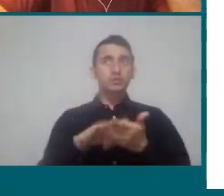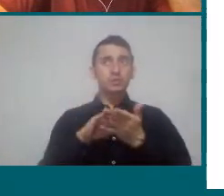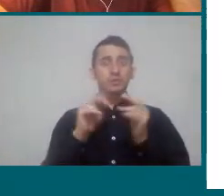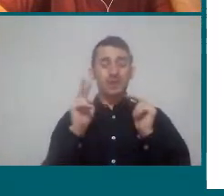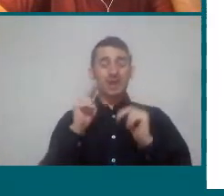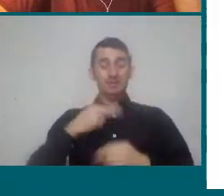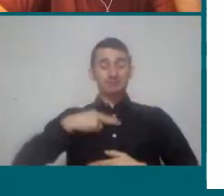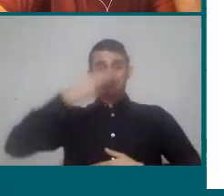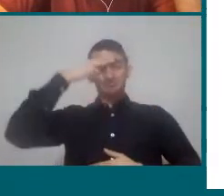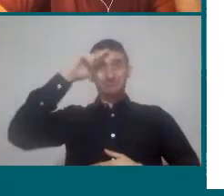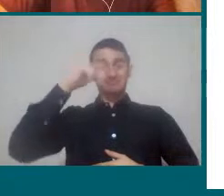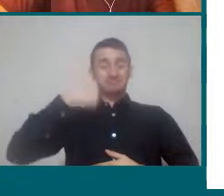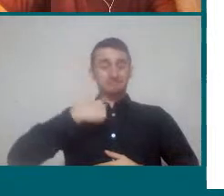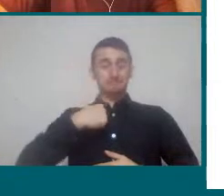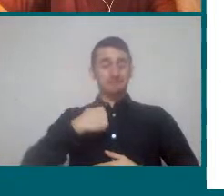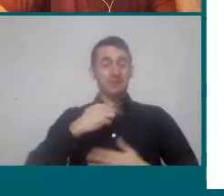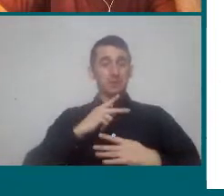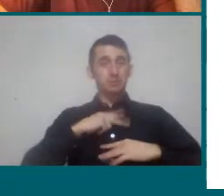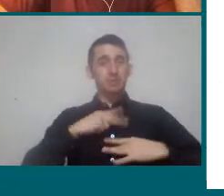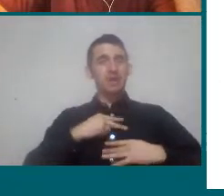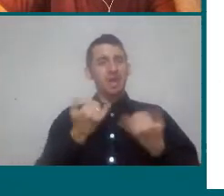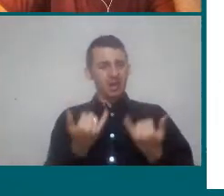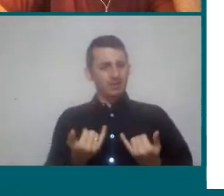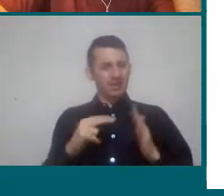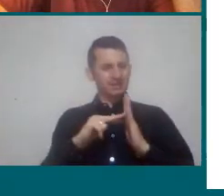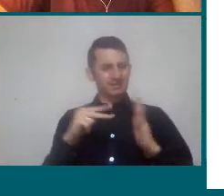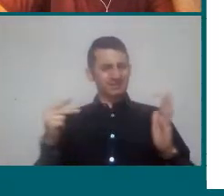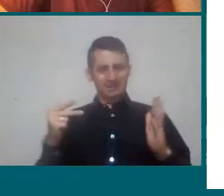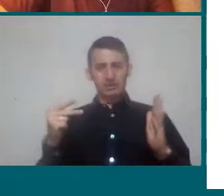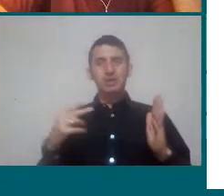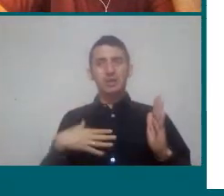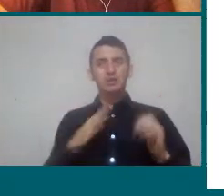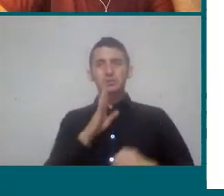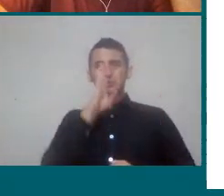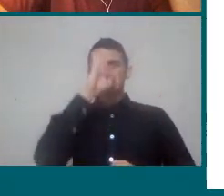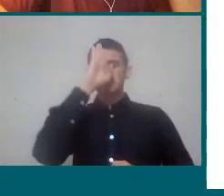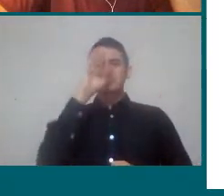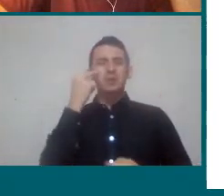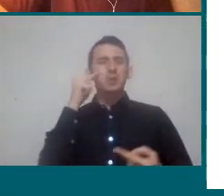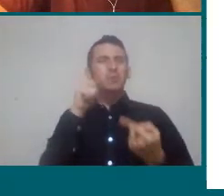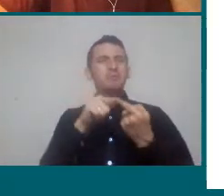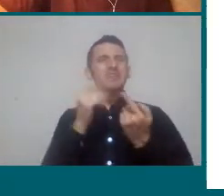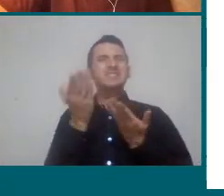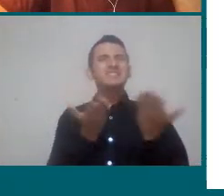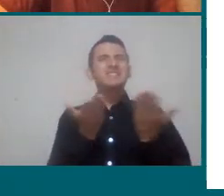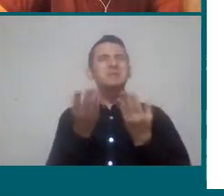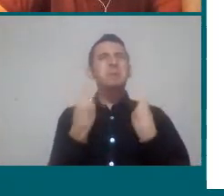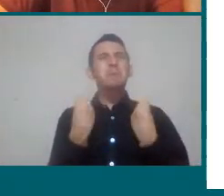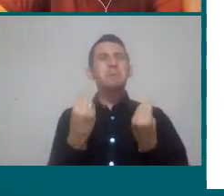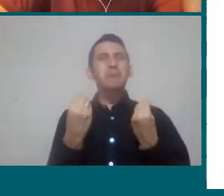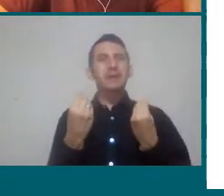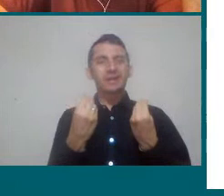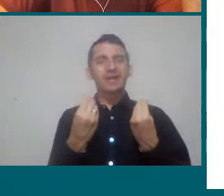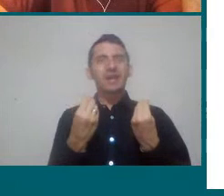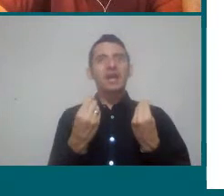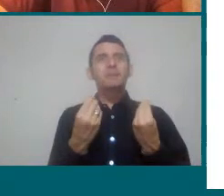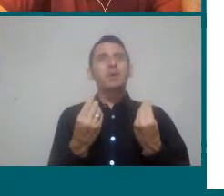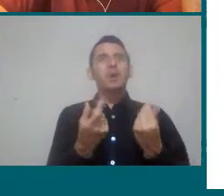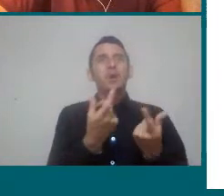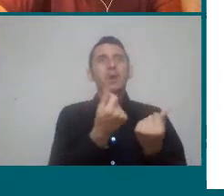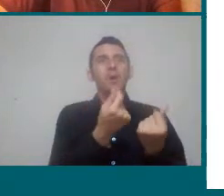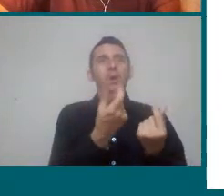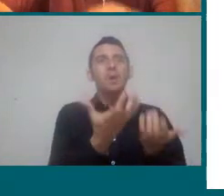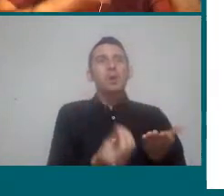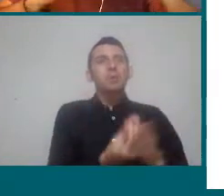personal, que durante mucho tiempo esta tecnología la hemos utilizado más al servicio de generar cosas sin mucho